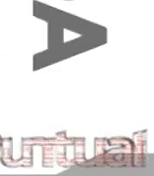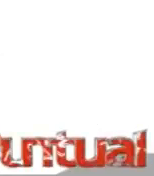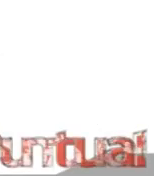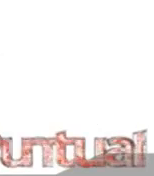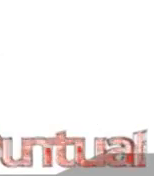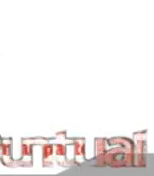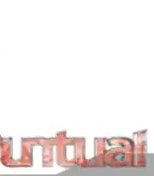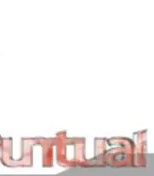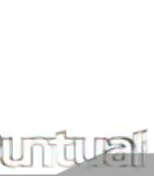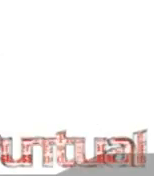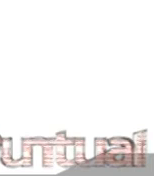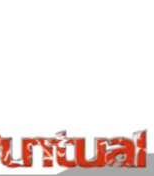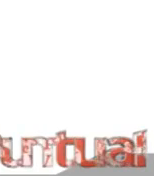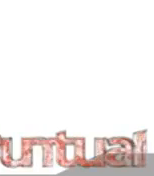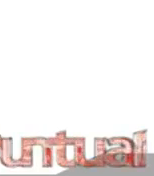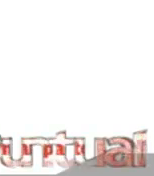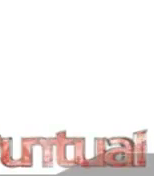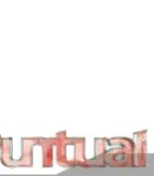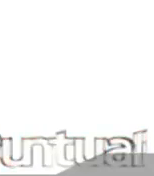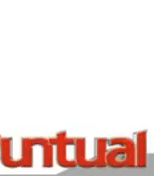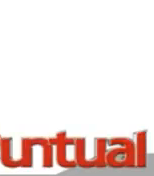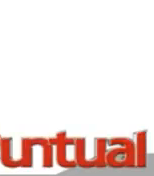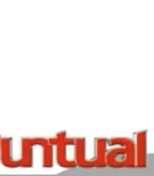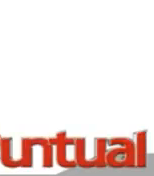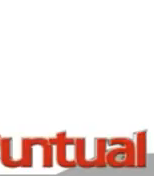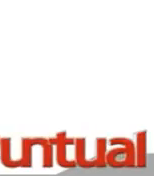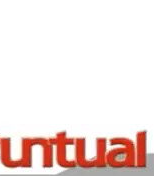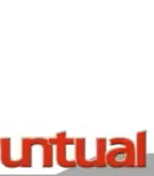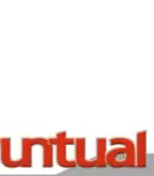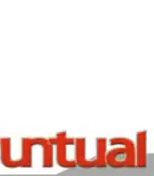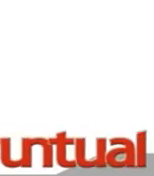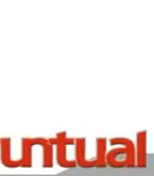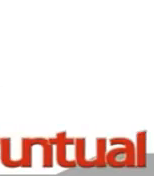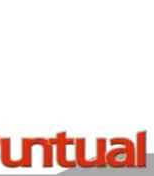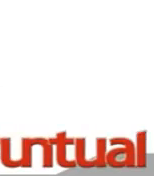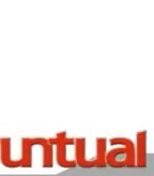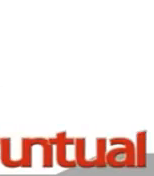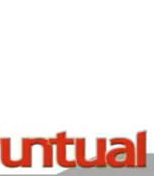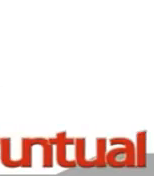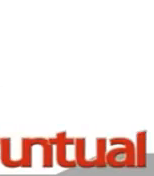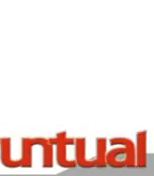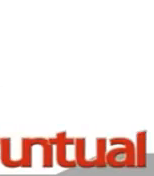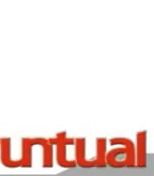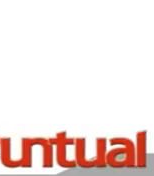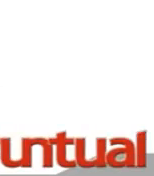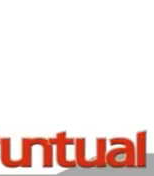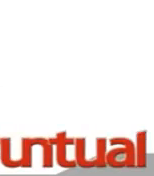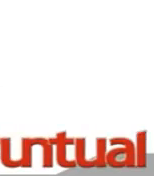Puntual.